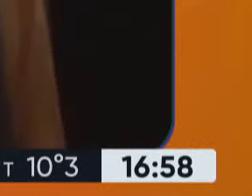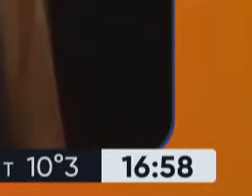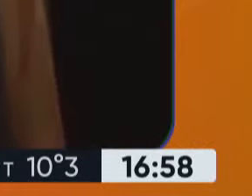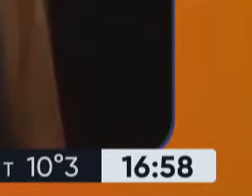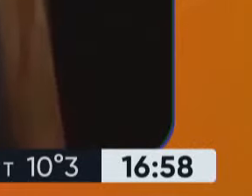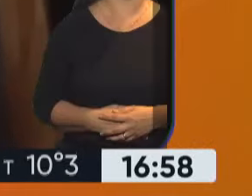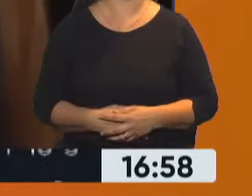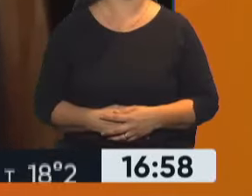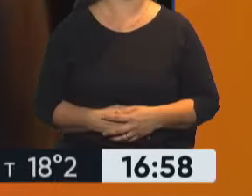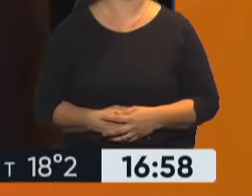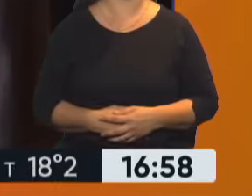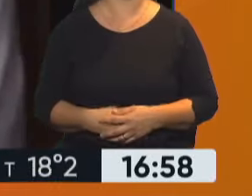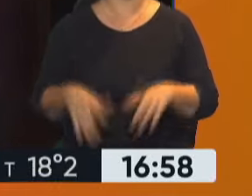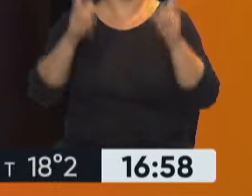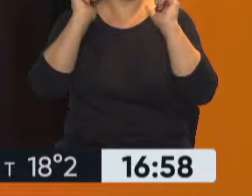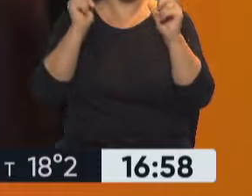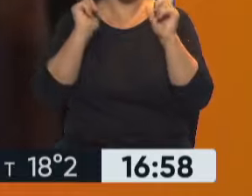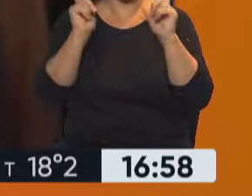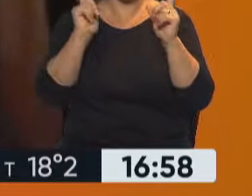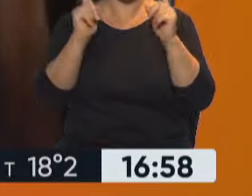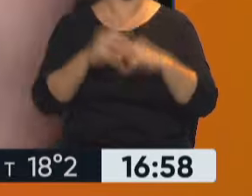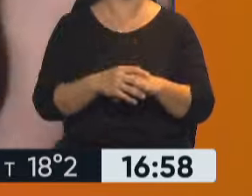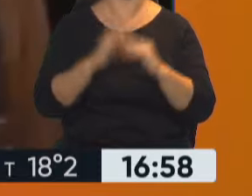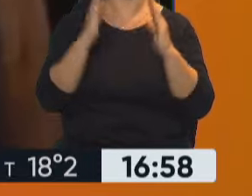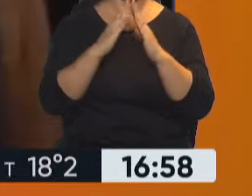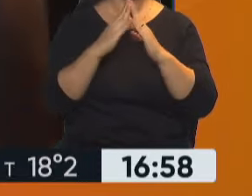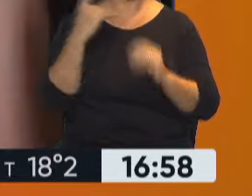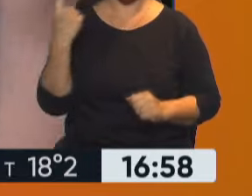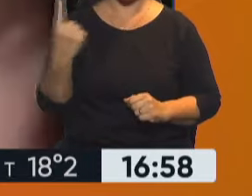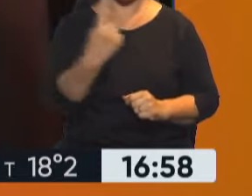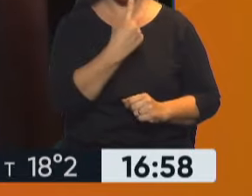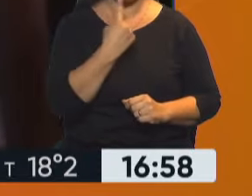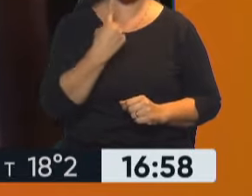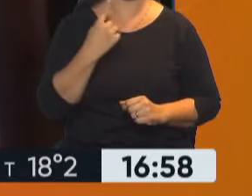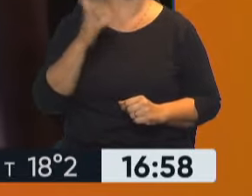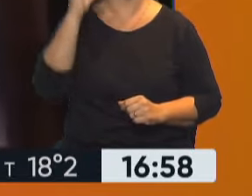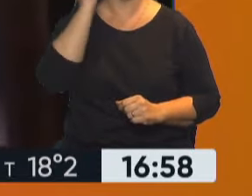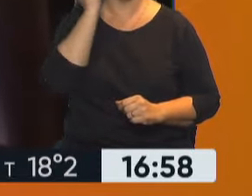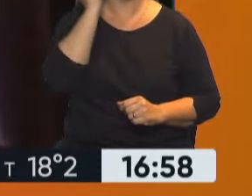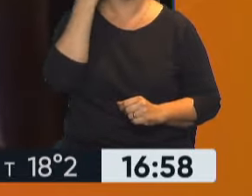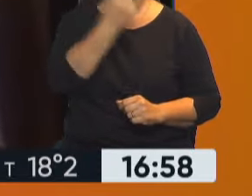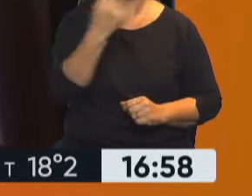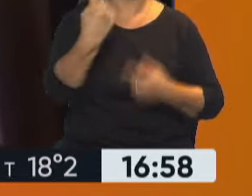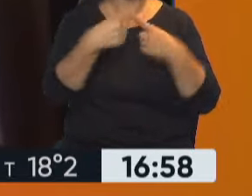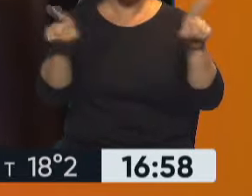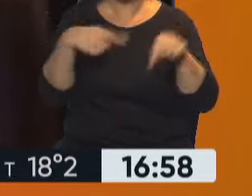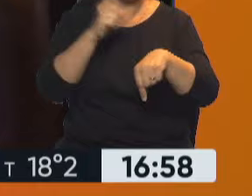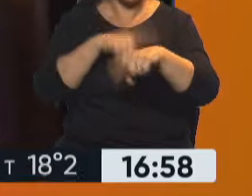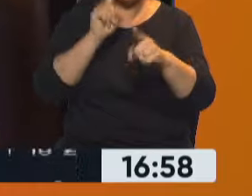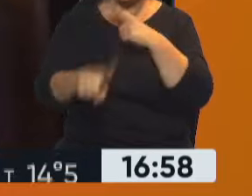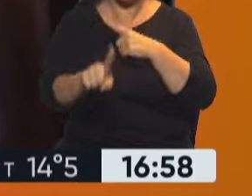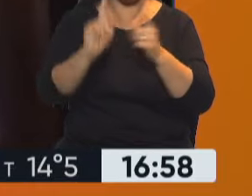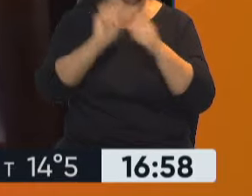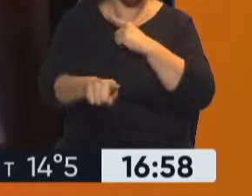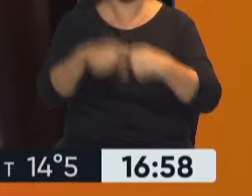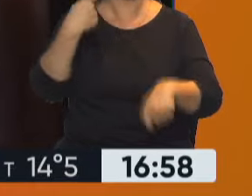¿Cómo estamos disfrutando, todos acá desde casa, ustedes ahí desde el otro lado? La música en vivo, desde Santiago del Estero,